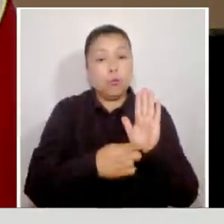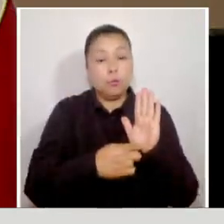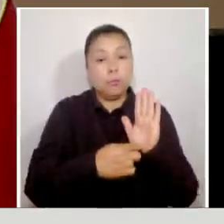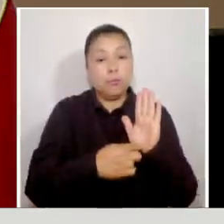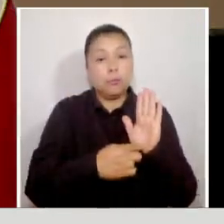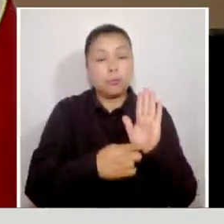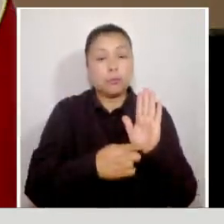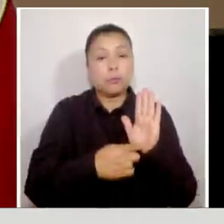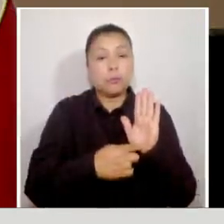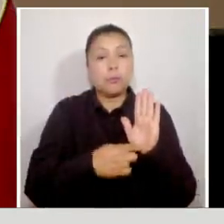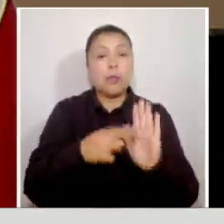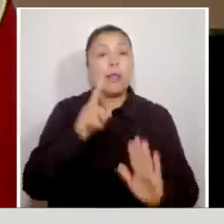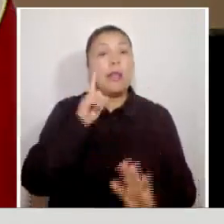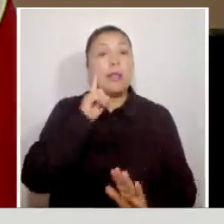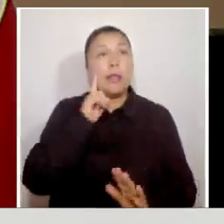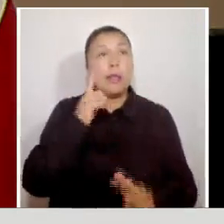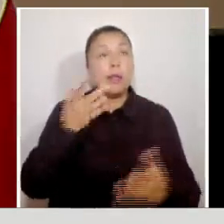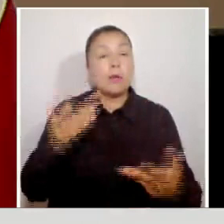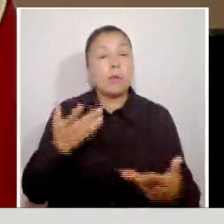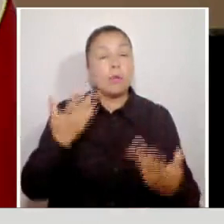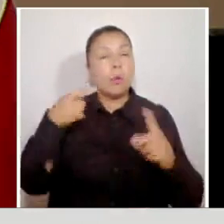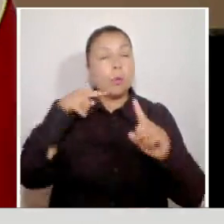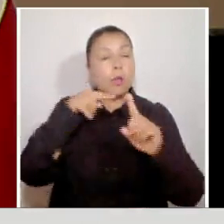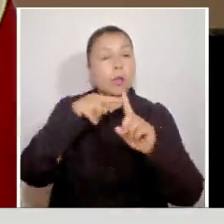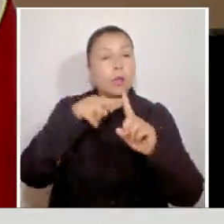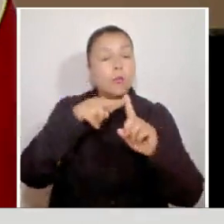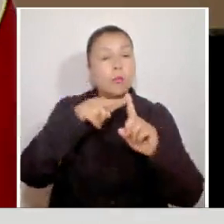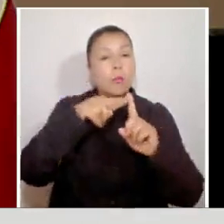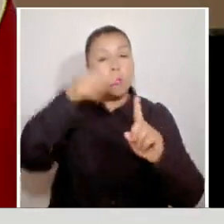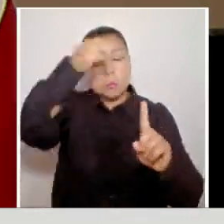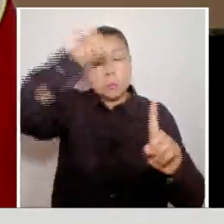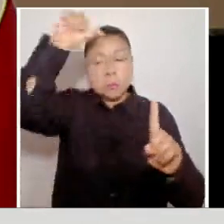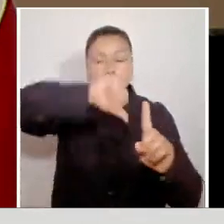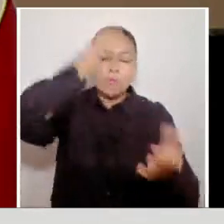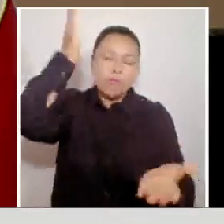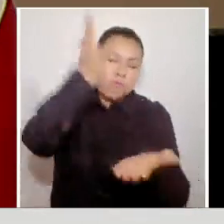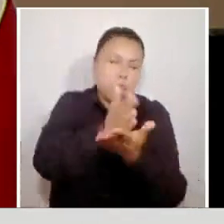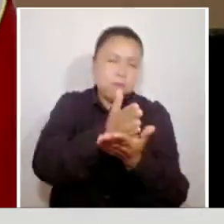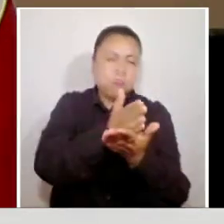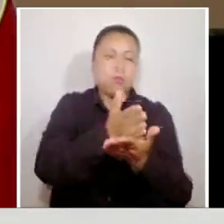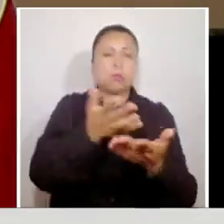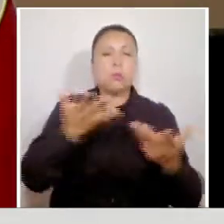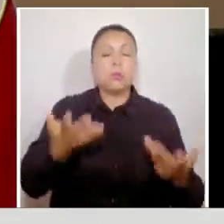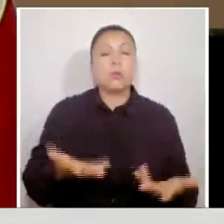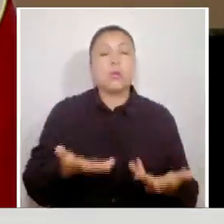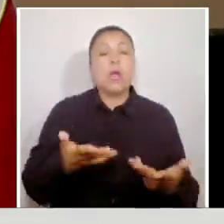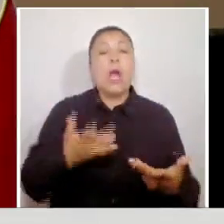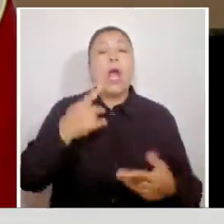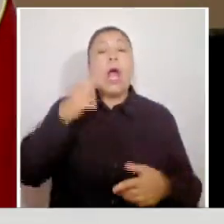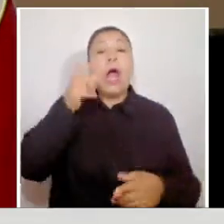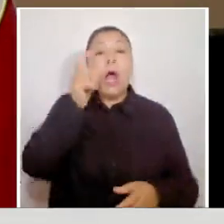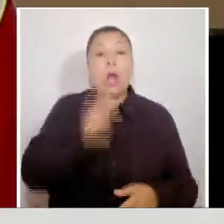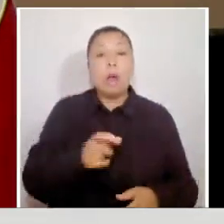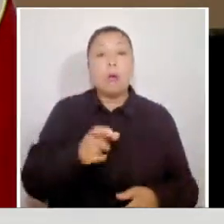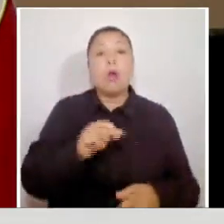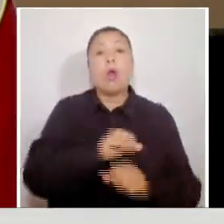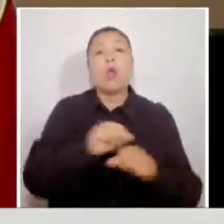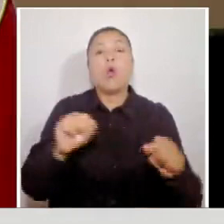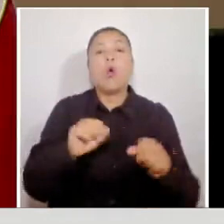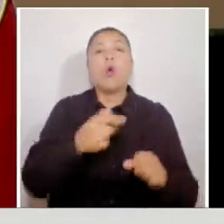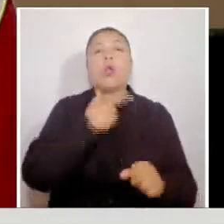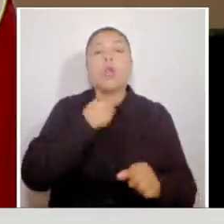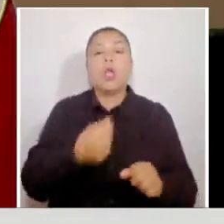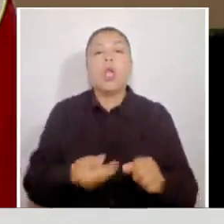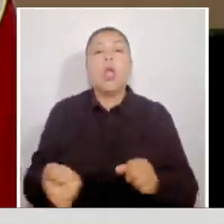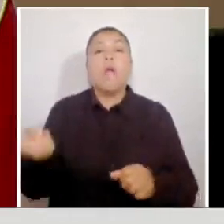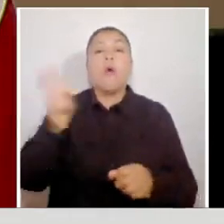tiene por intención sancionar con mayor dureza a quien se ha negado a resocializar a quién